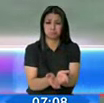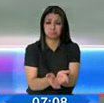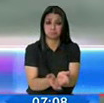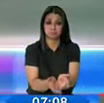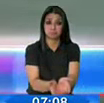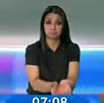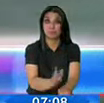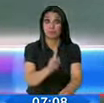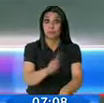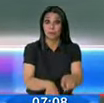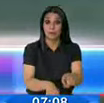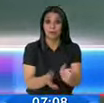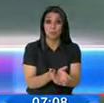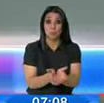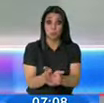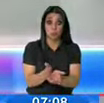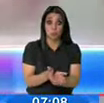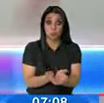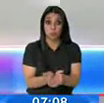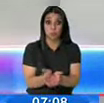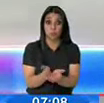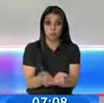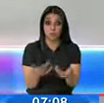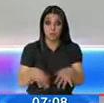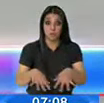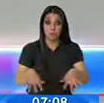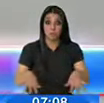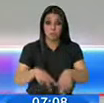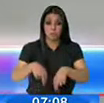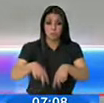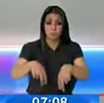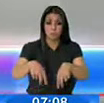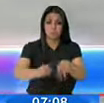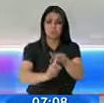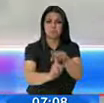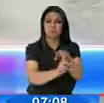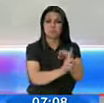seguir, desembarcaron y empezaron a huir por la arena.